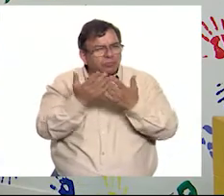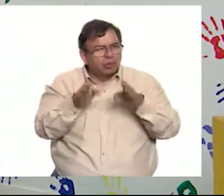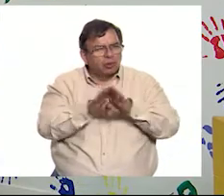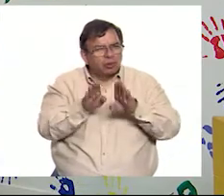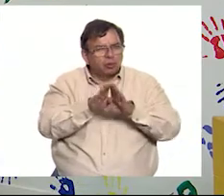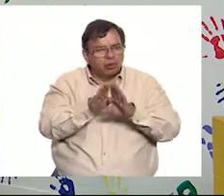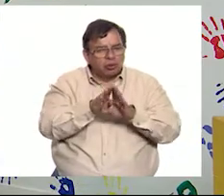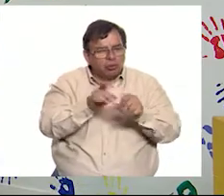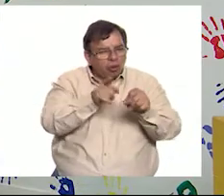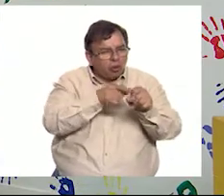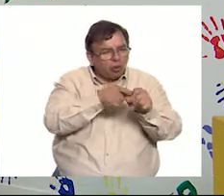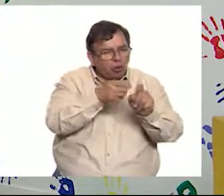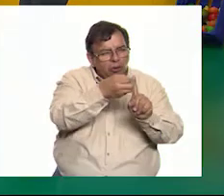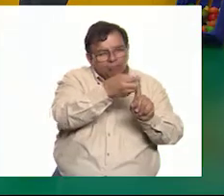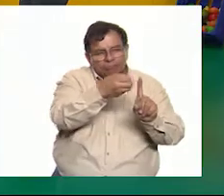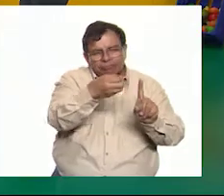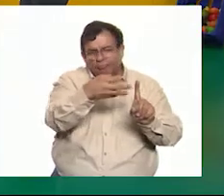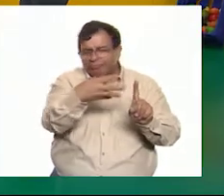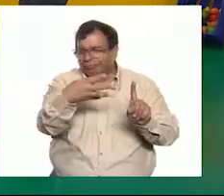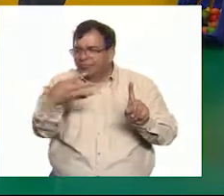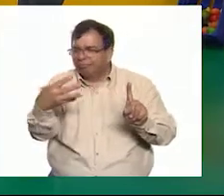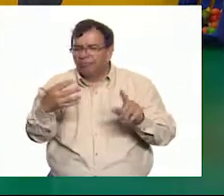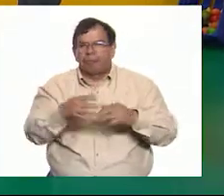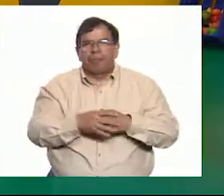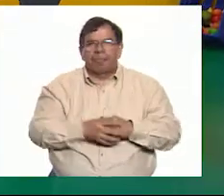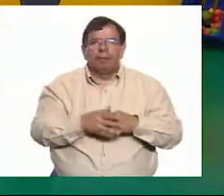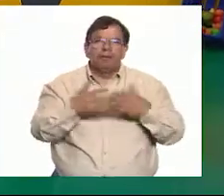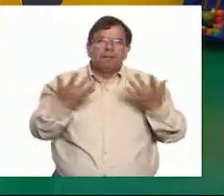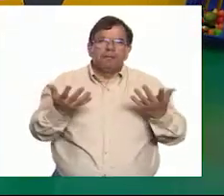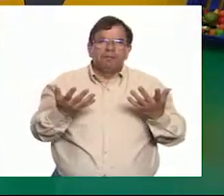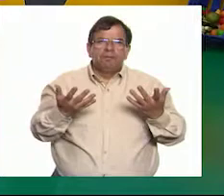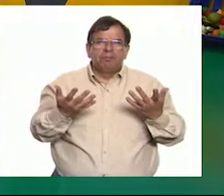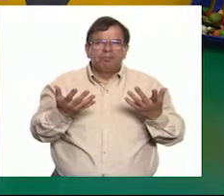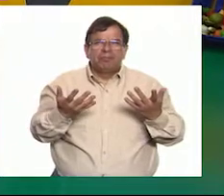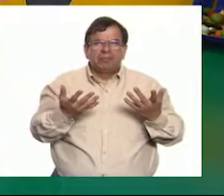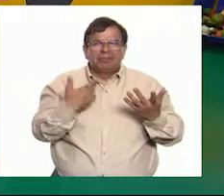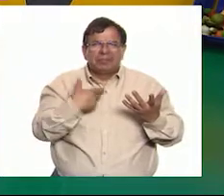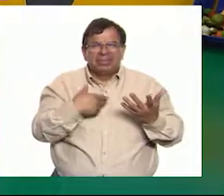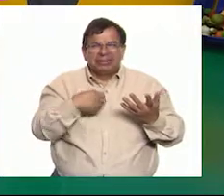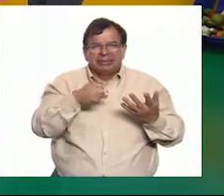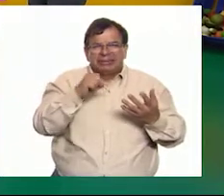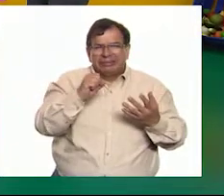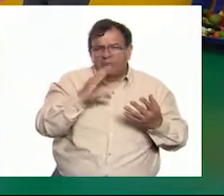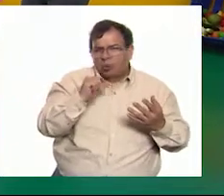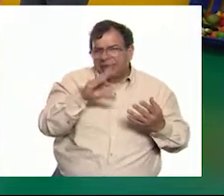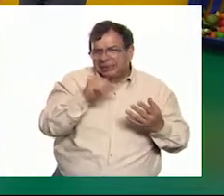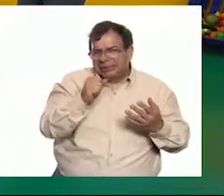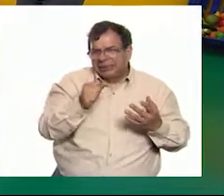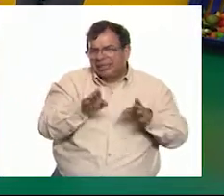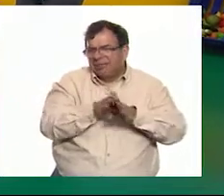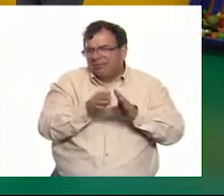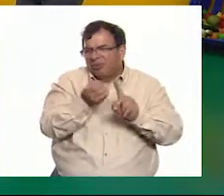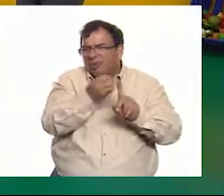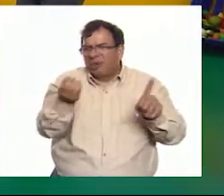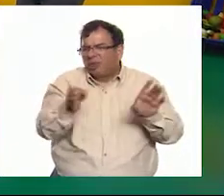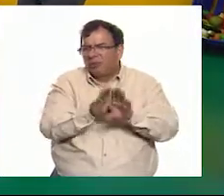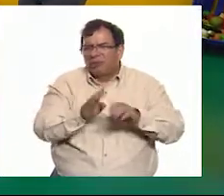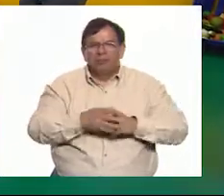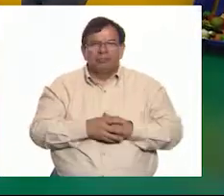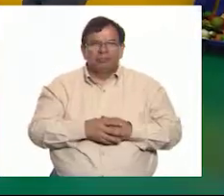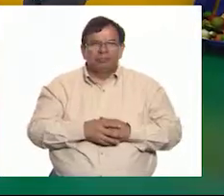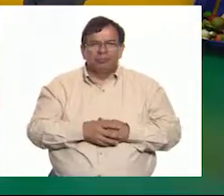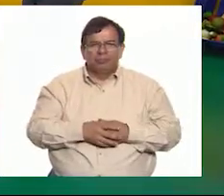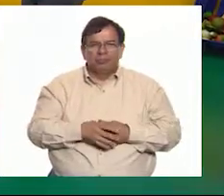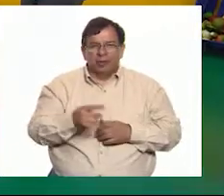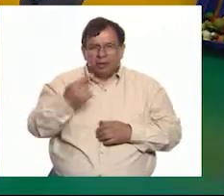la armonía del color. Pero, a ver, para empezar, ¿qué es una secuencia o un patrón? Porque si no, no estoy entendiendo muy bien. Ah, claro